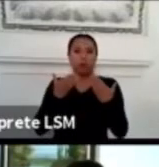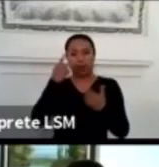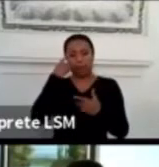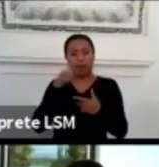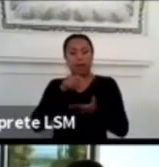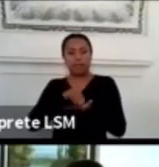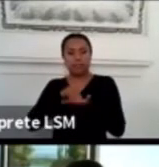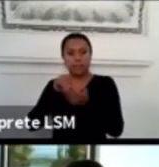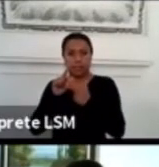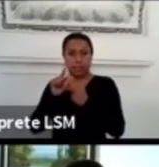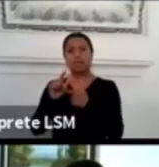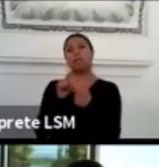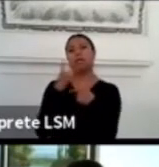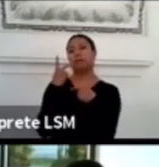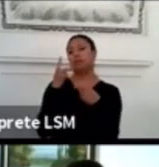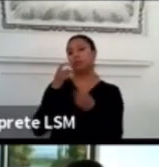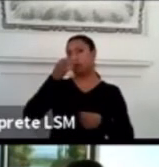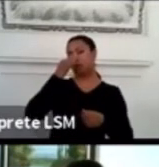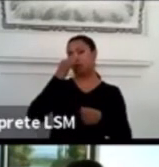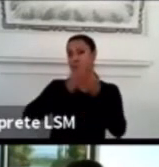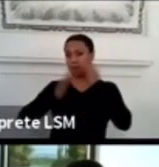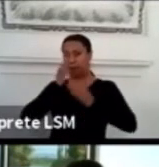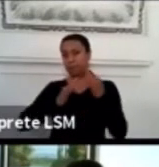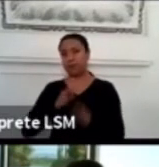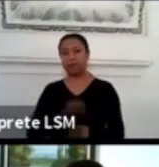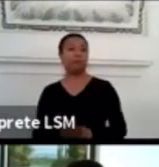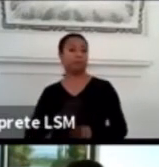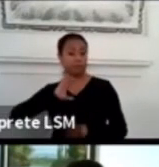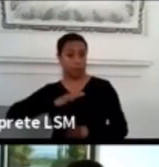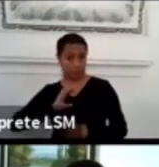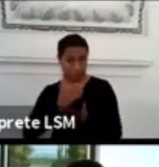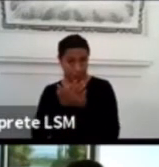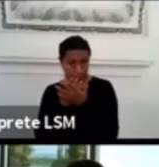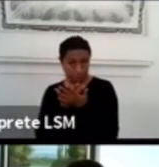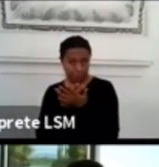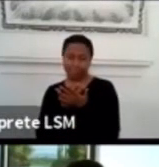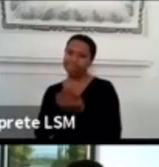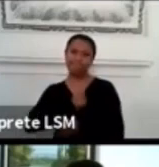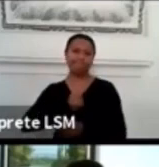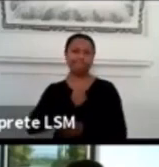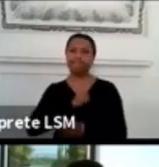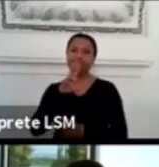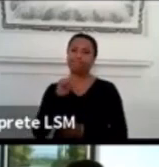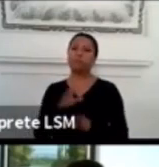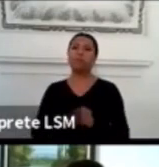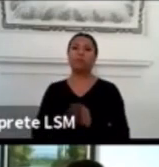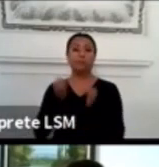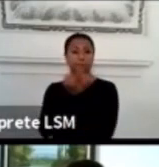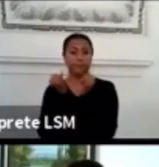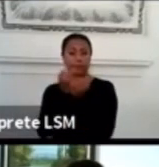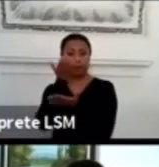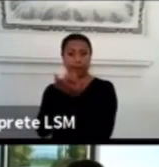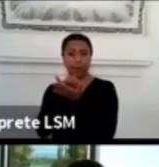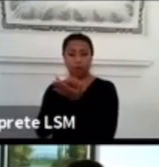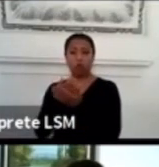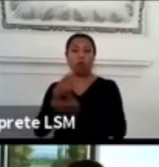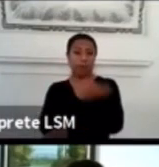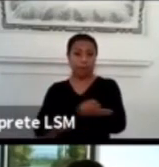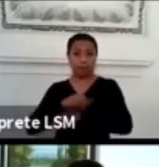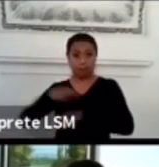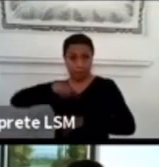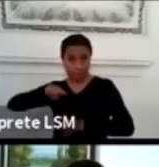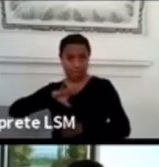desgraciadamente el cáncer no espera y merma en gran medida la economía de las familias que lo padecen